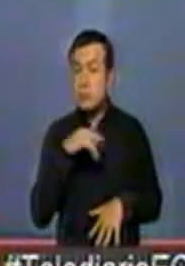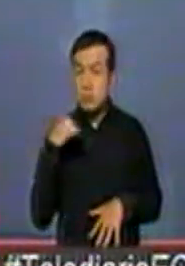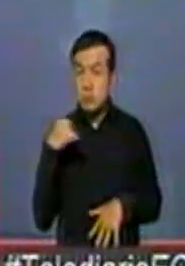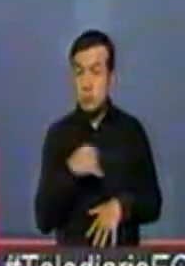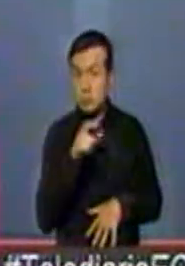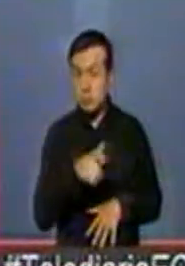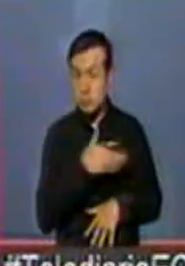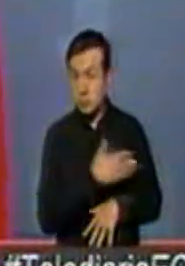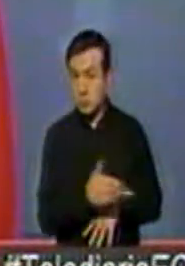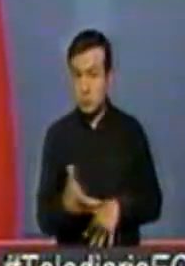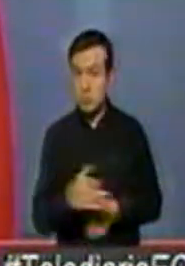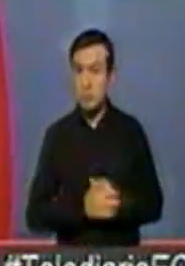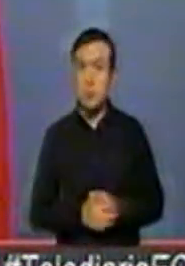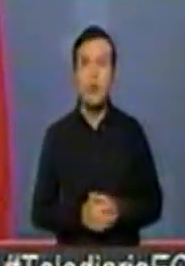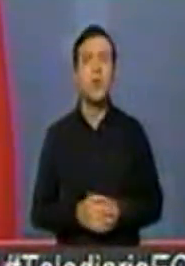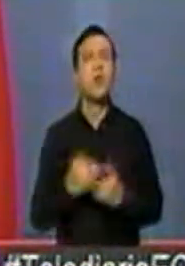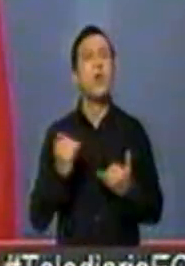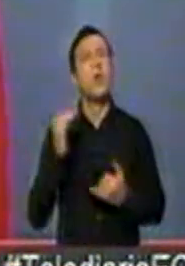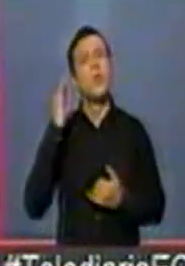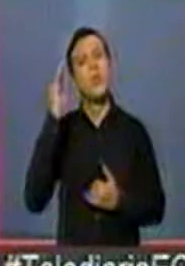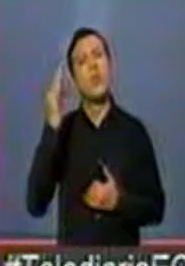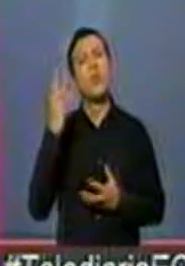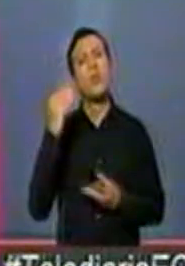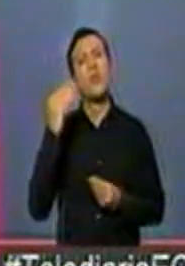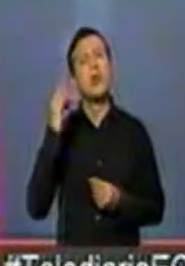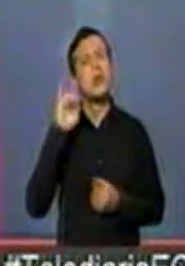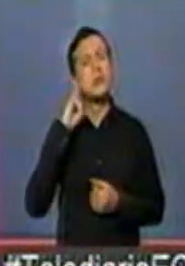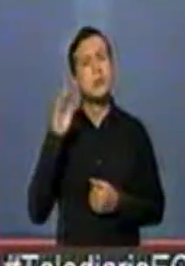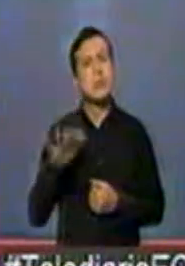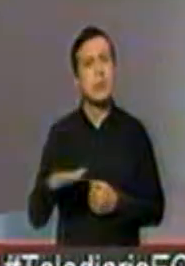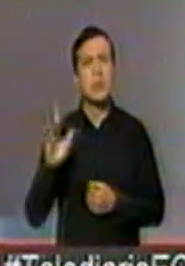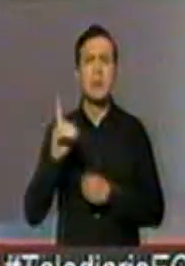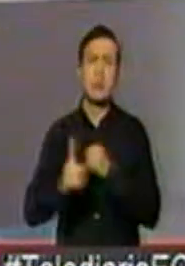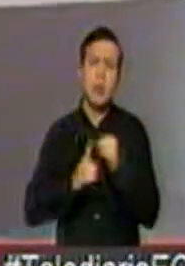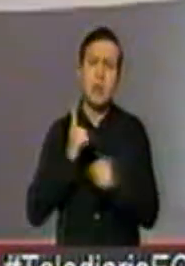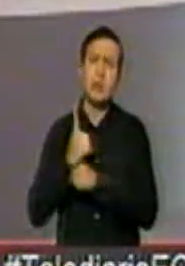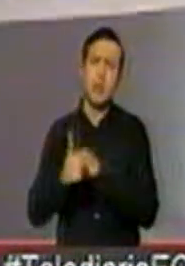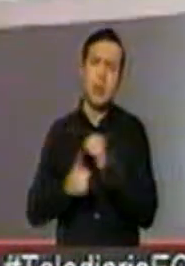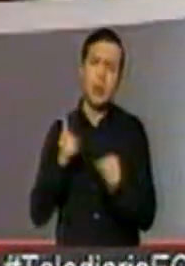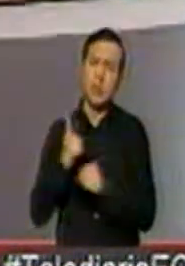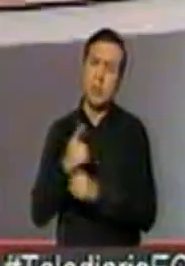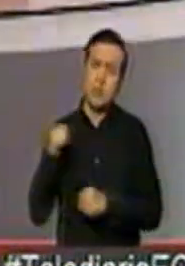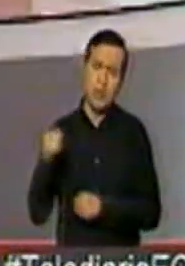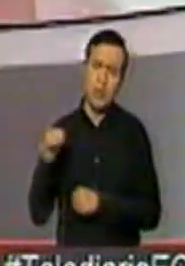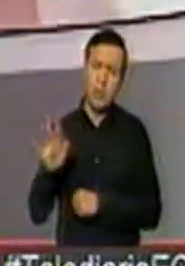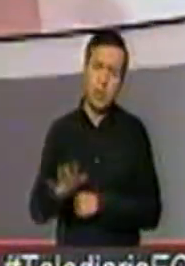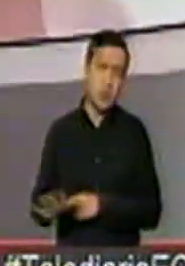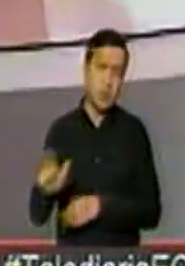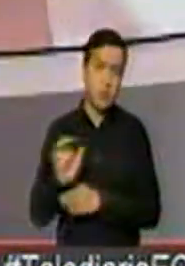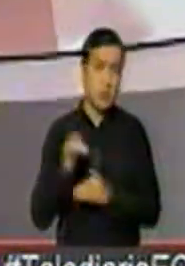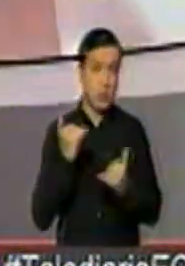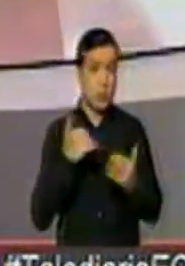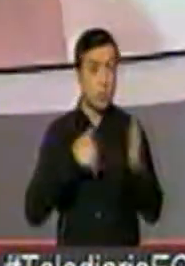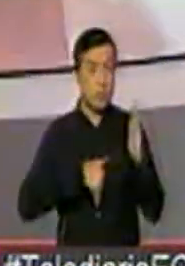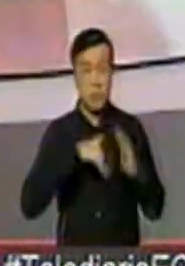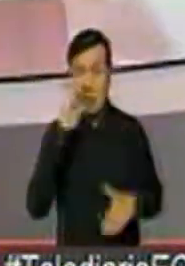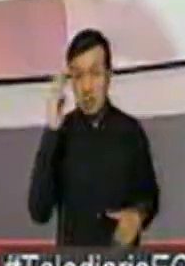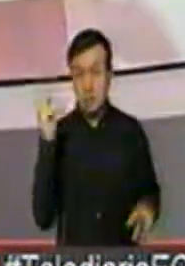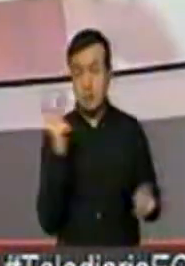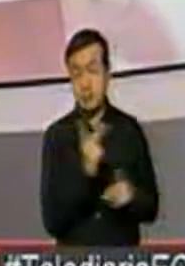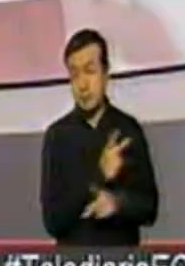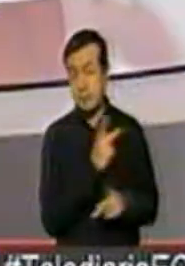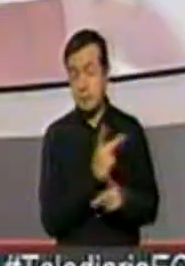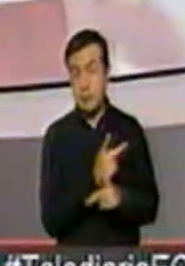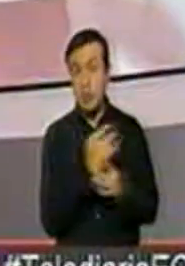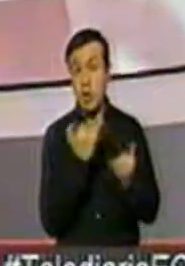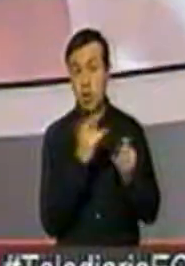esta violación. ¿Cómo mira ahora el futuro de cientos de niñas que cada año son violadas en nuestro país? Lo que estaremos haciendo es incrementando la cifra negra. Hay